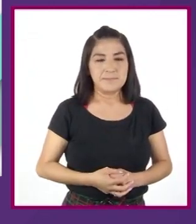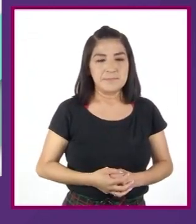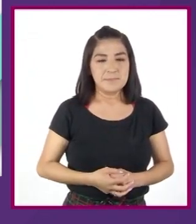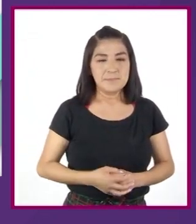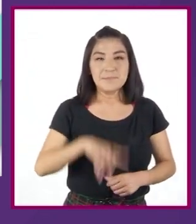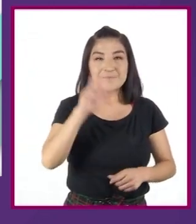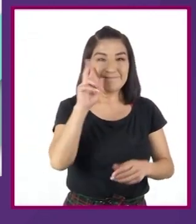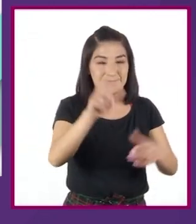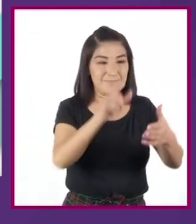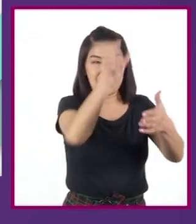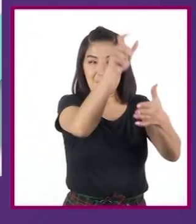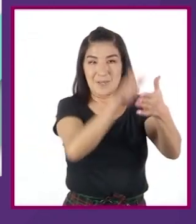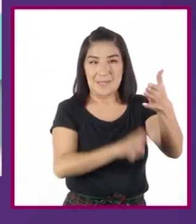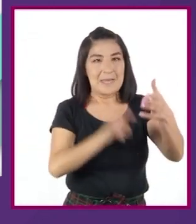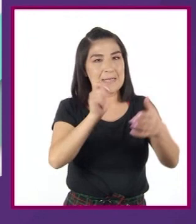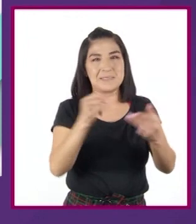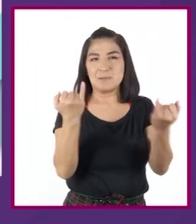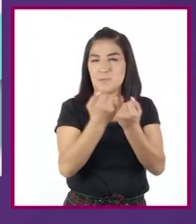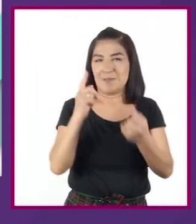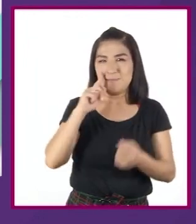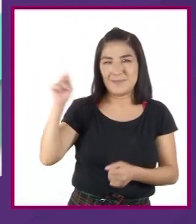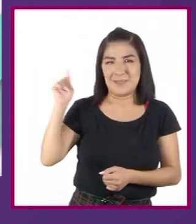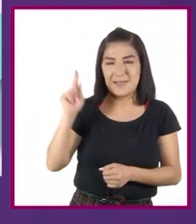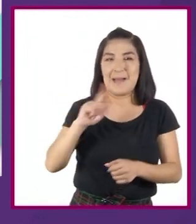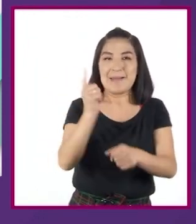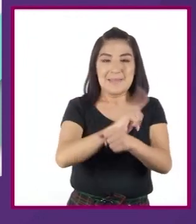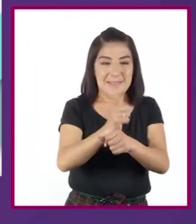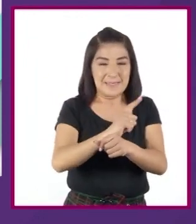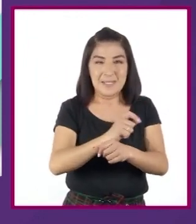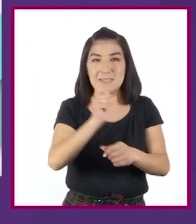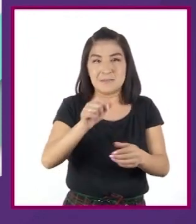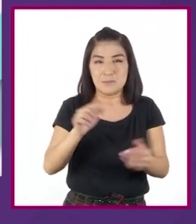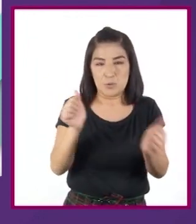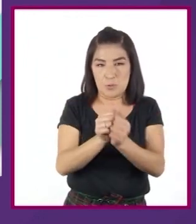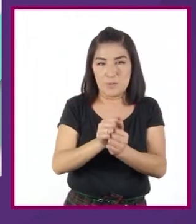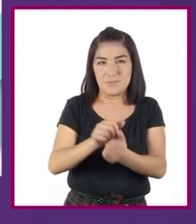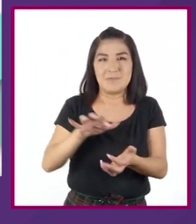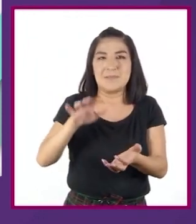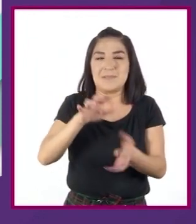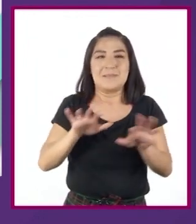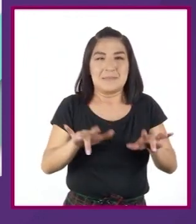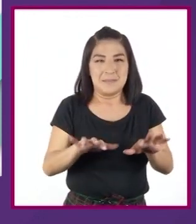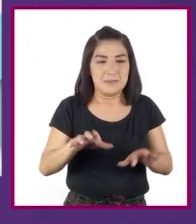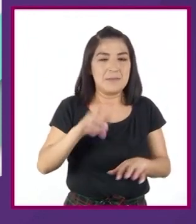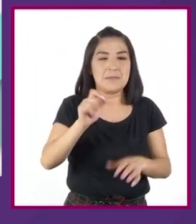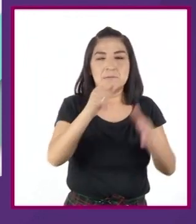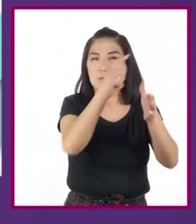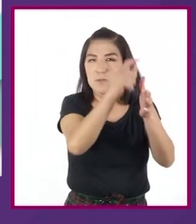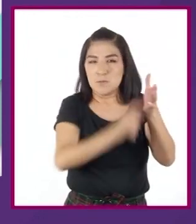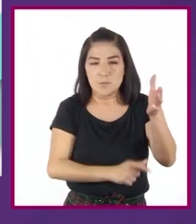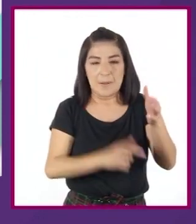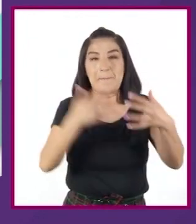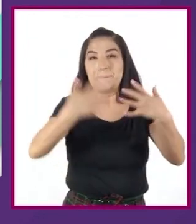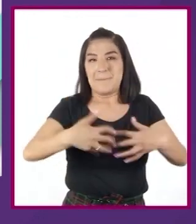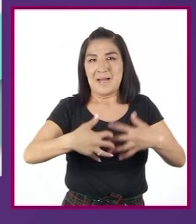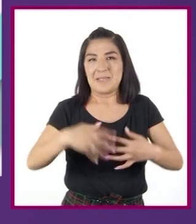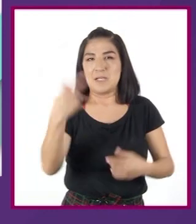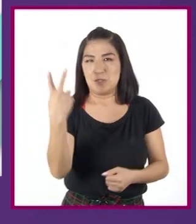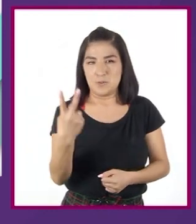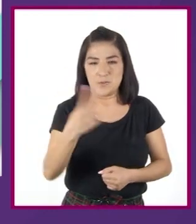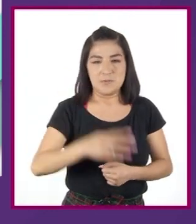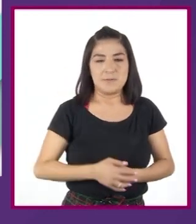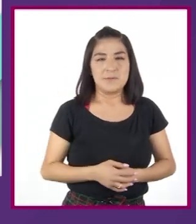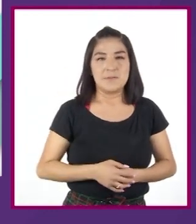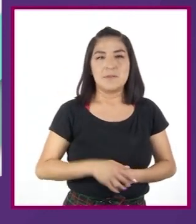Sombreamos a partir de la celda minutos hasta el último valor de la columna máquina 2. Seleccionamos